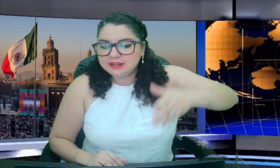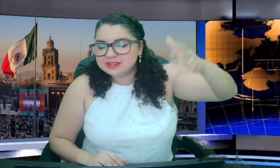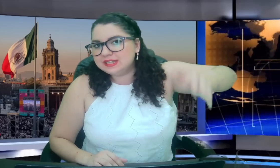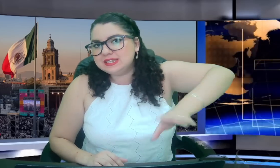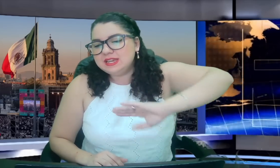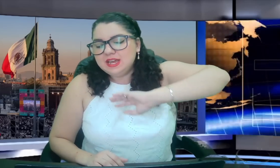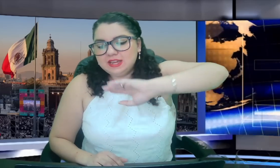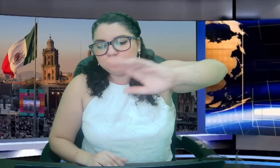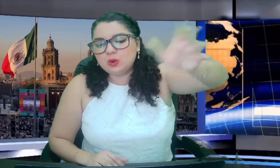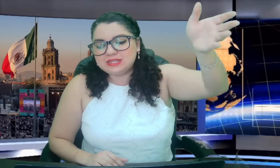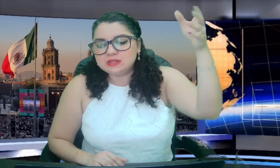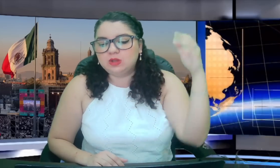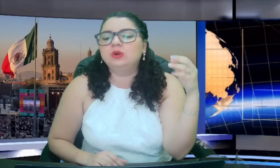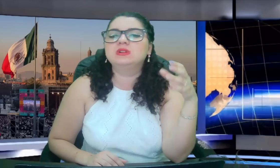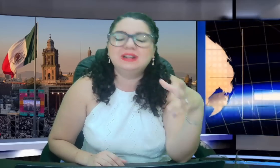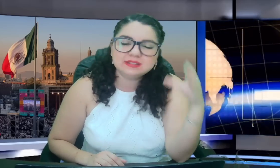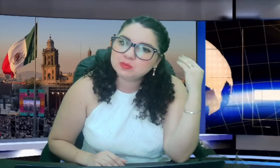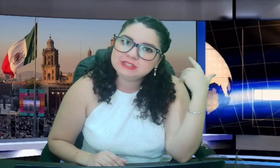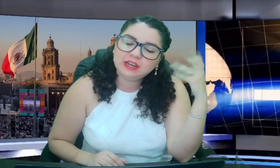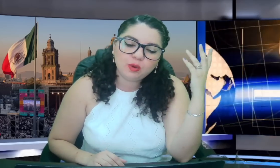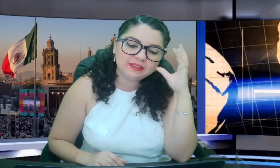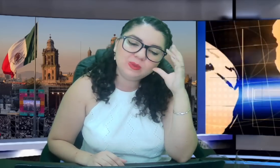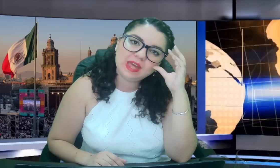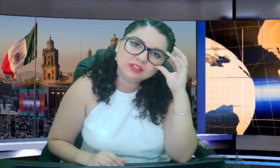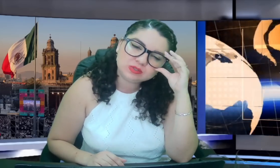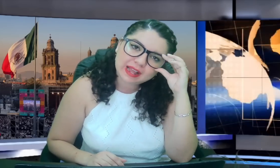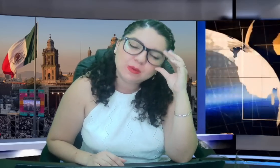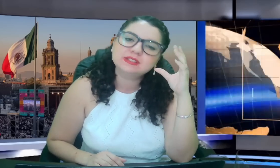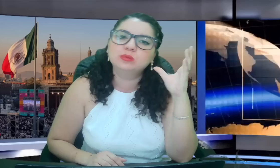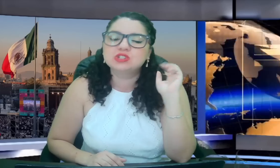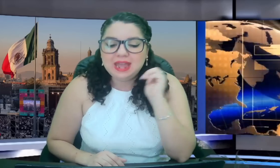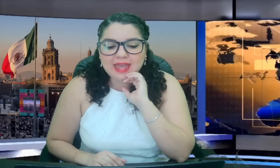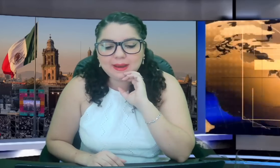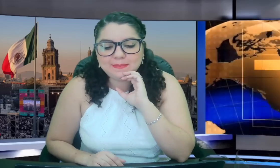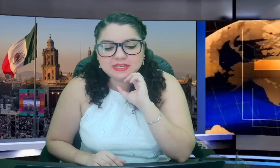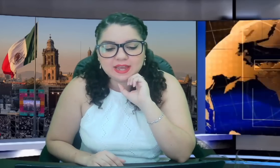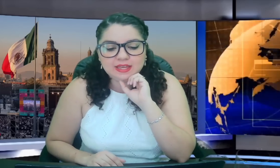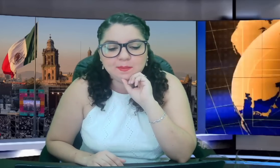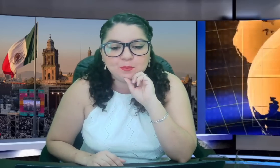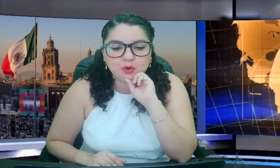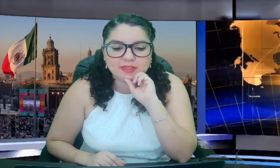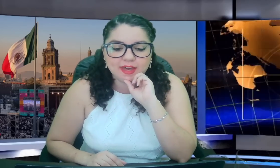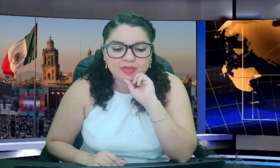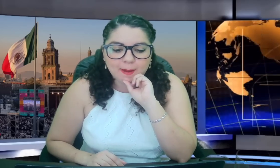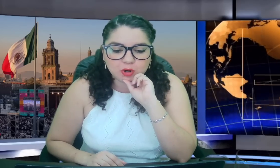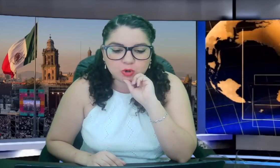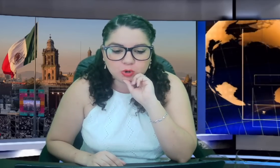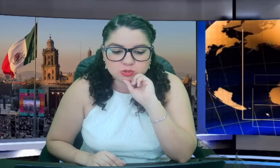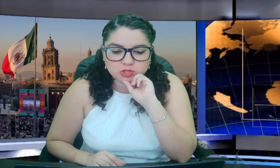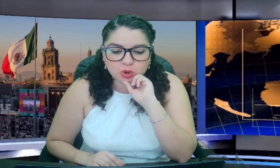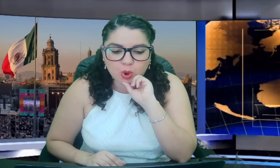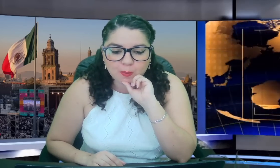vayan? Casi casi estos jueces, cuando los liberan, dicen, pues sigan cometiendo delitos, al cabo estamos en Villa Impunidad,